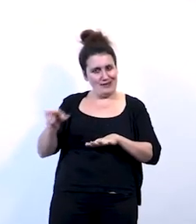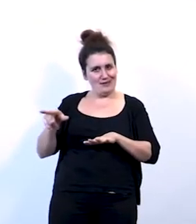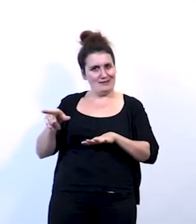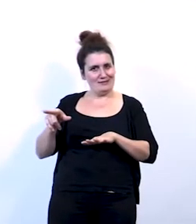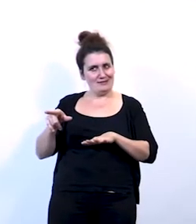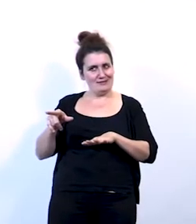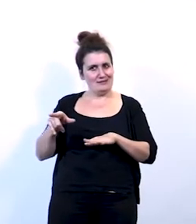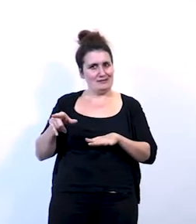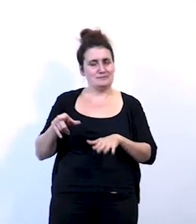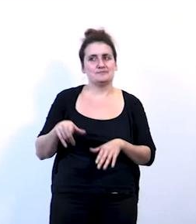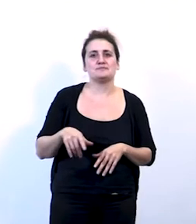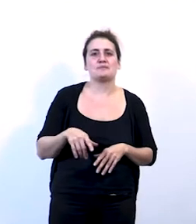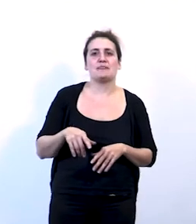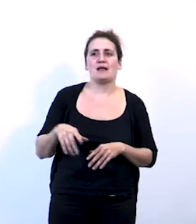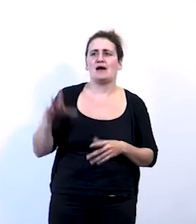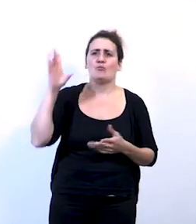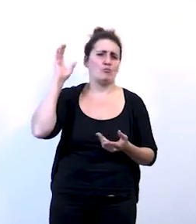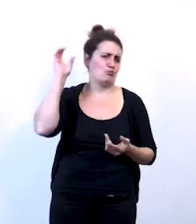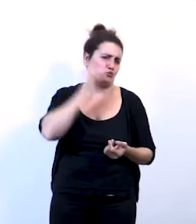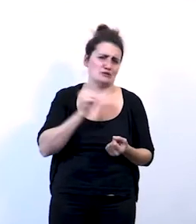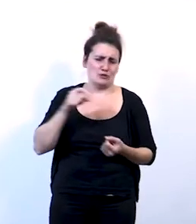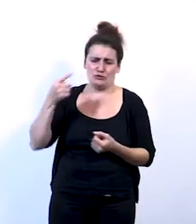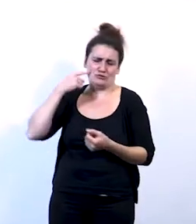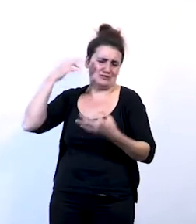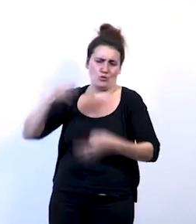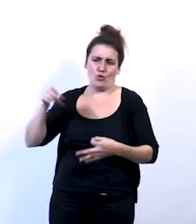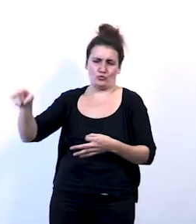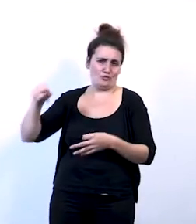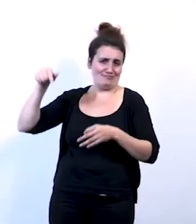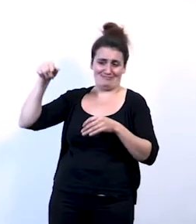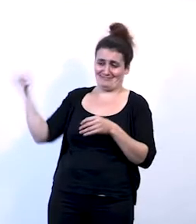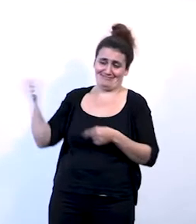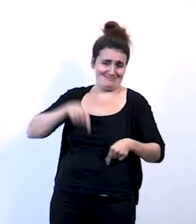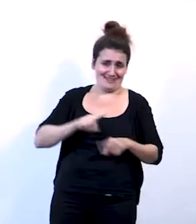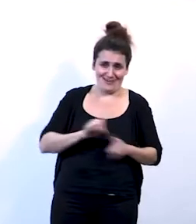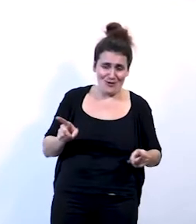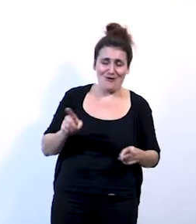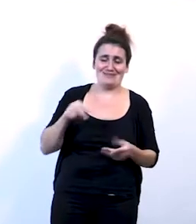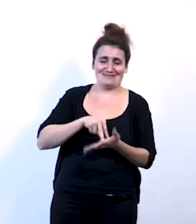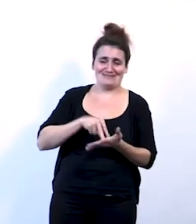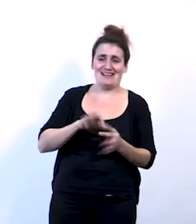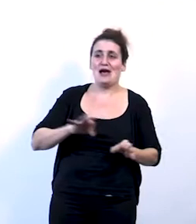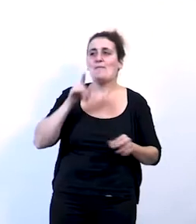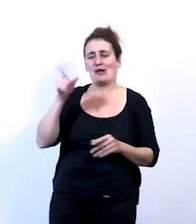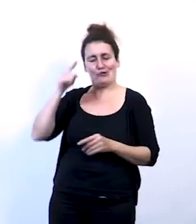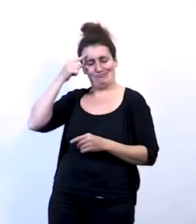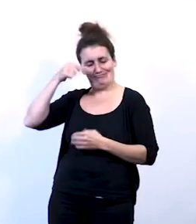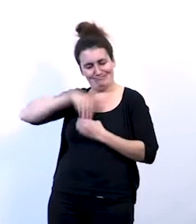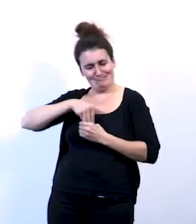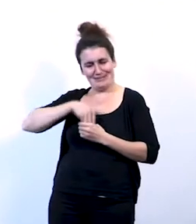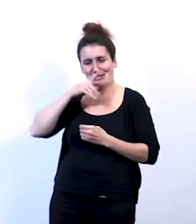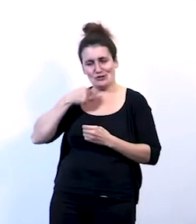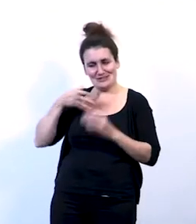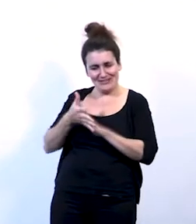hace muchísimos años que probablemente no hayas pisado nuestra tierra, ojalá puedas hacerlo pronto, pero se te ha quedado y eso es porque se tejen redes.